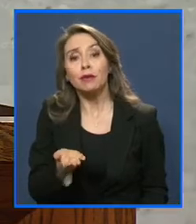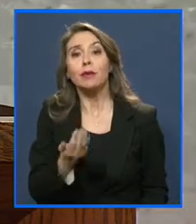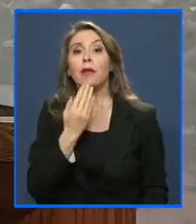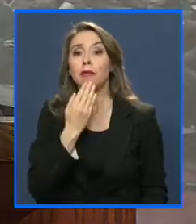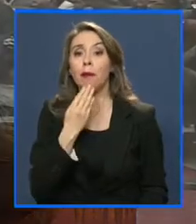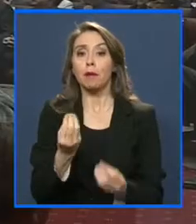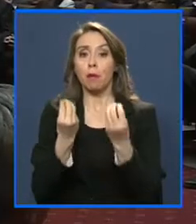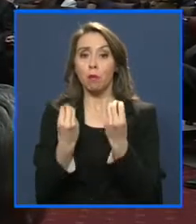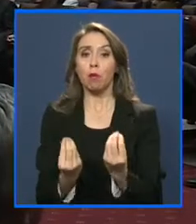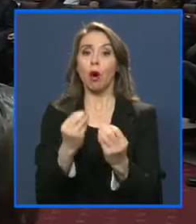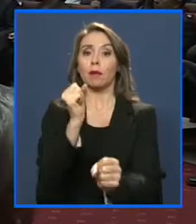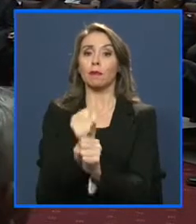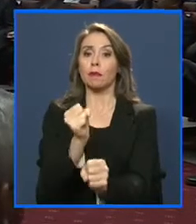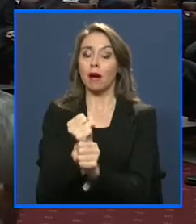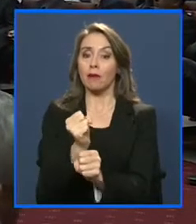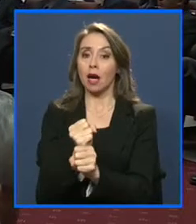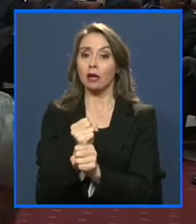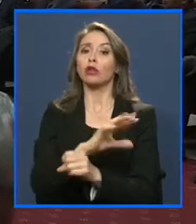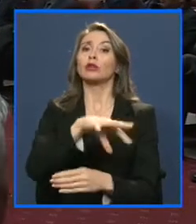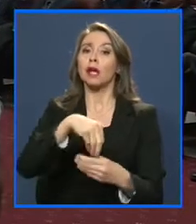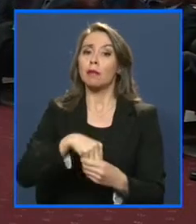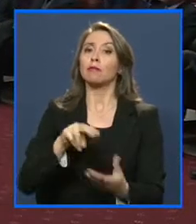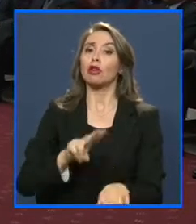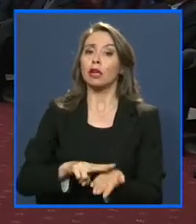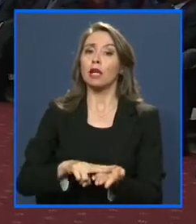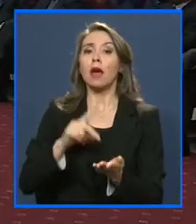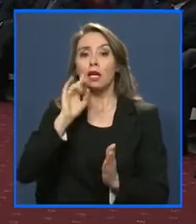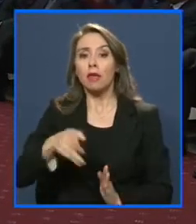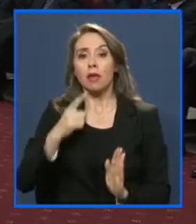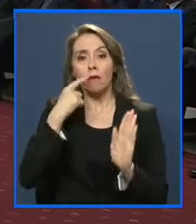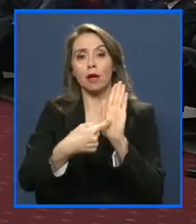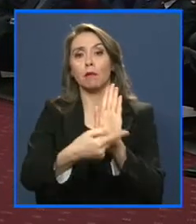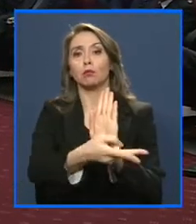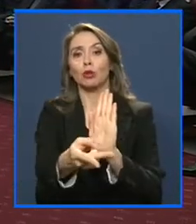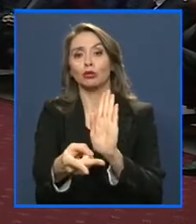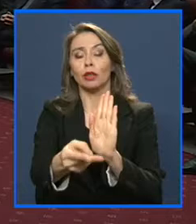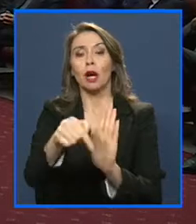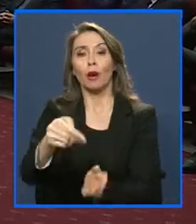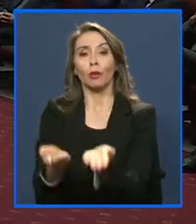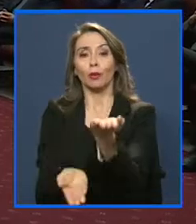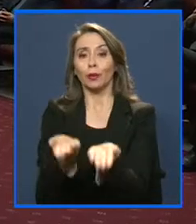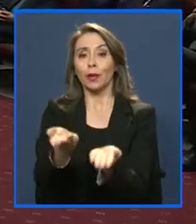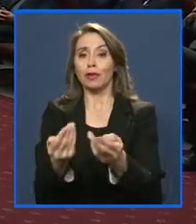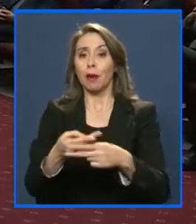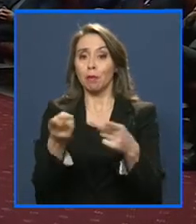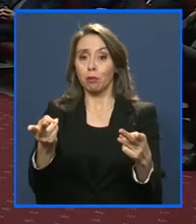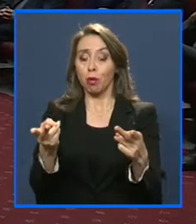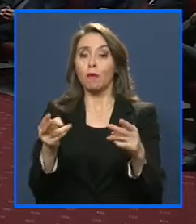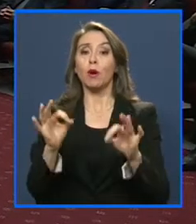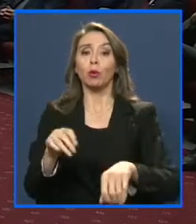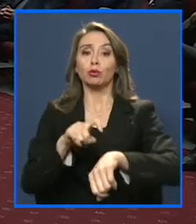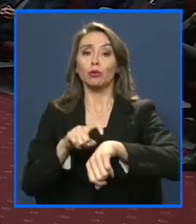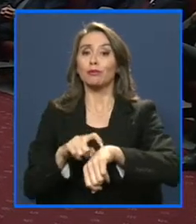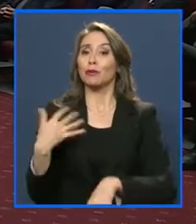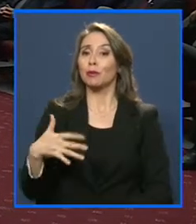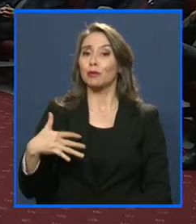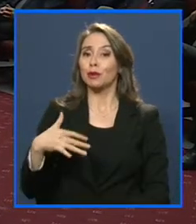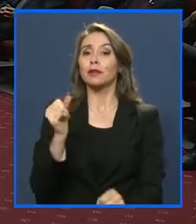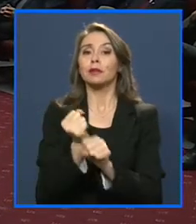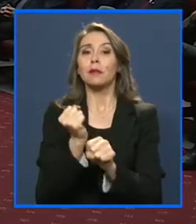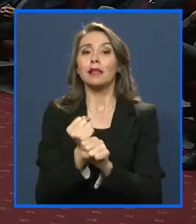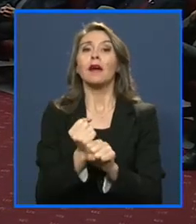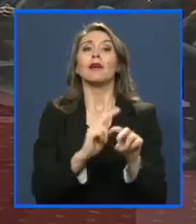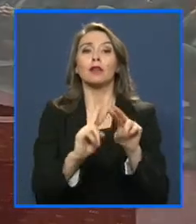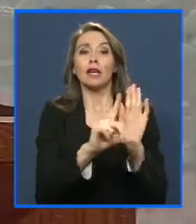buen trabajo es parte de la realidad que debemos mostrar esta cuenta pública acontece en un momento clave para el trabajo legislativo